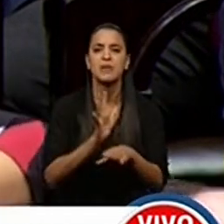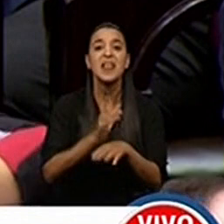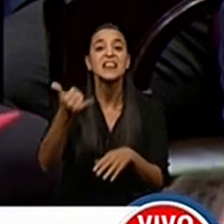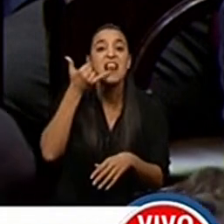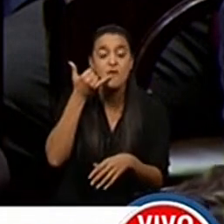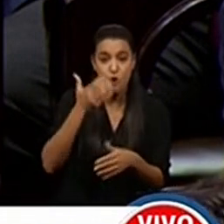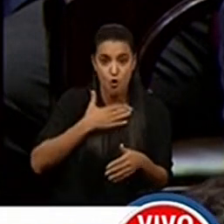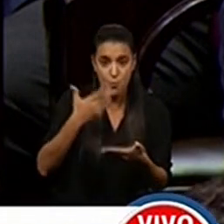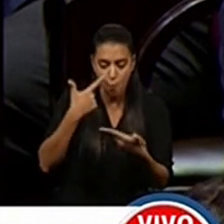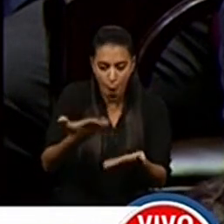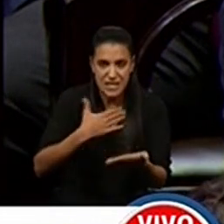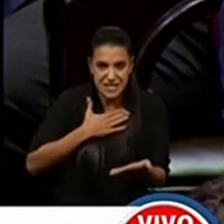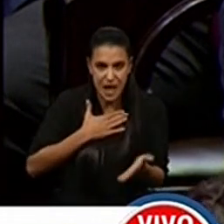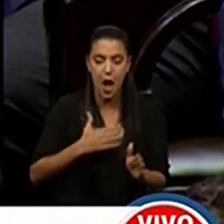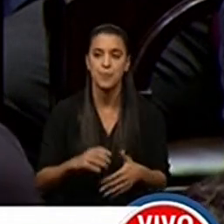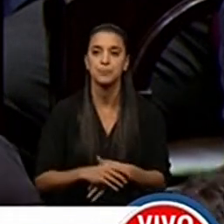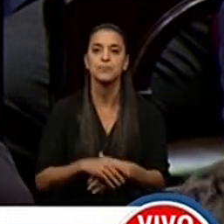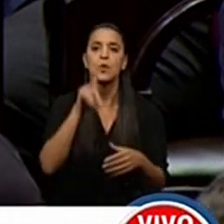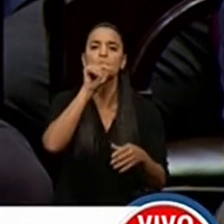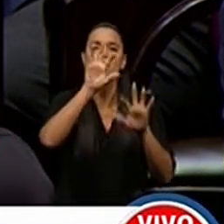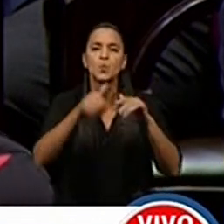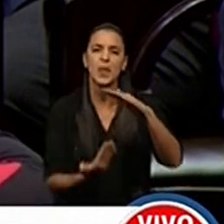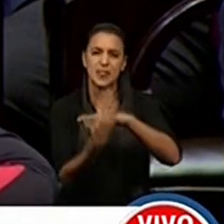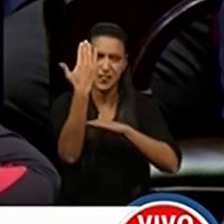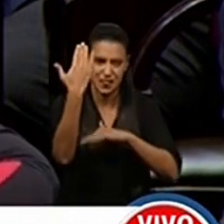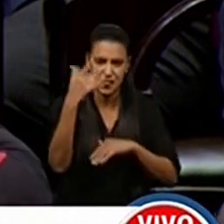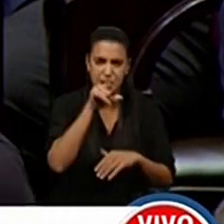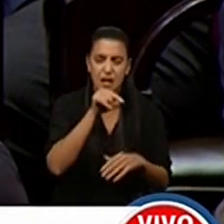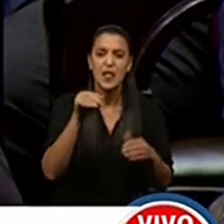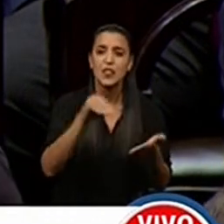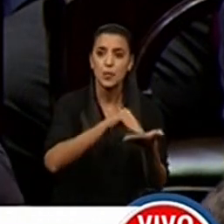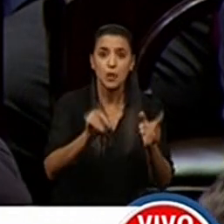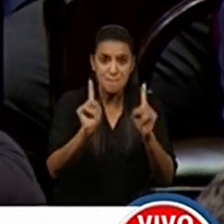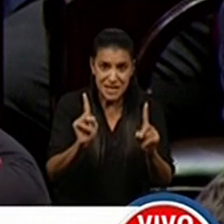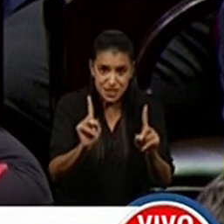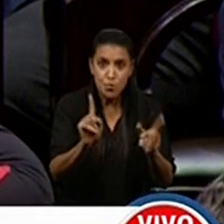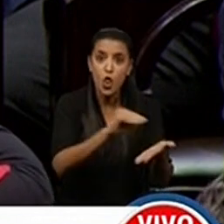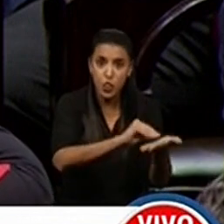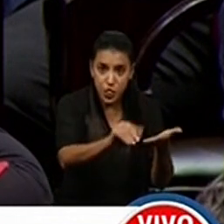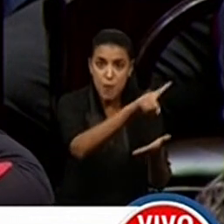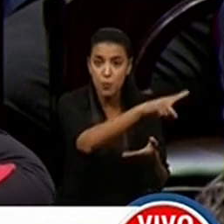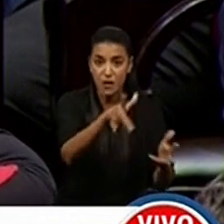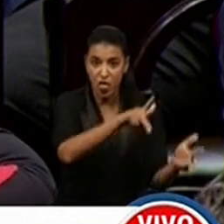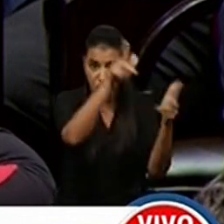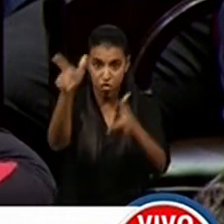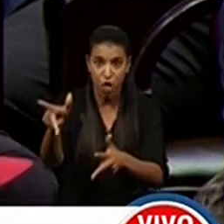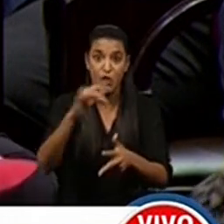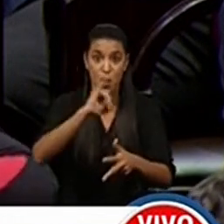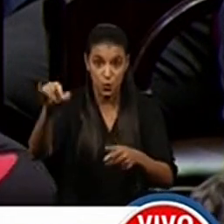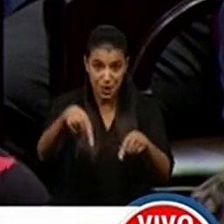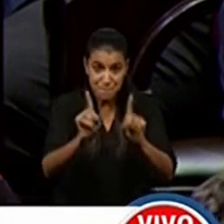teléfono un tuit que había subido el diputado que acaba de hacer la alusión que acaba de hacer,